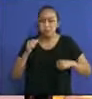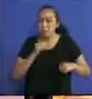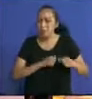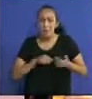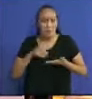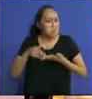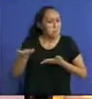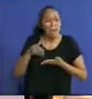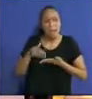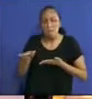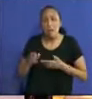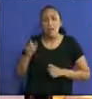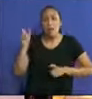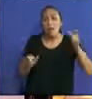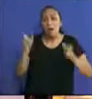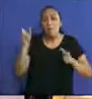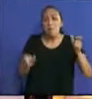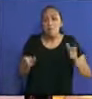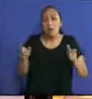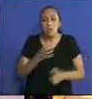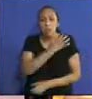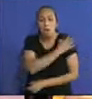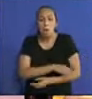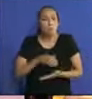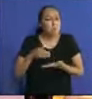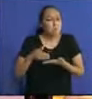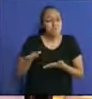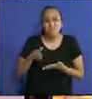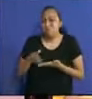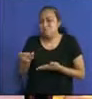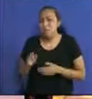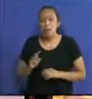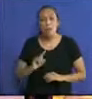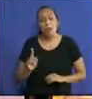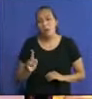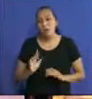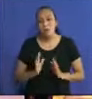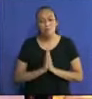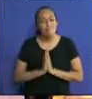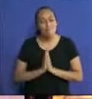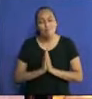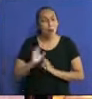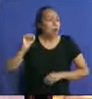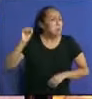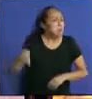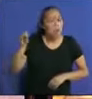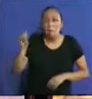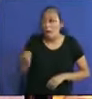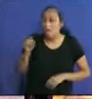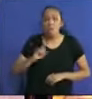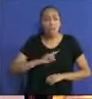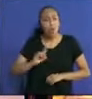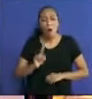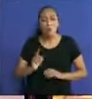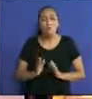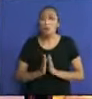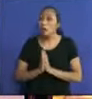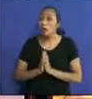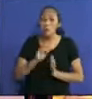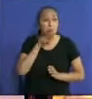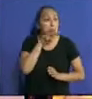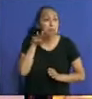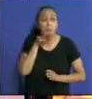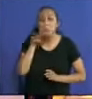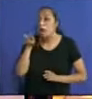pobres con nuestra indiferencia. A ver si tenemos algún pobre conocido o no